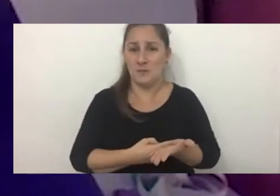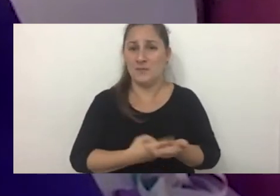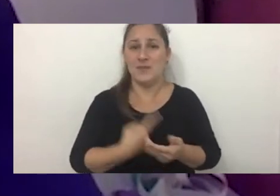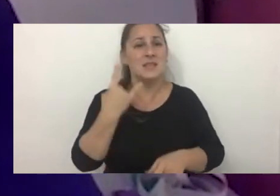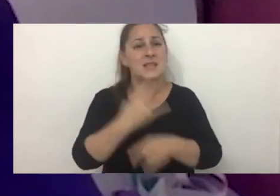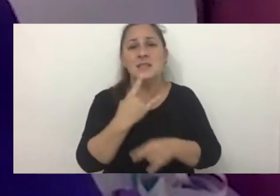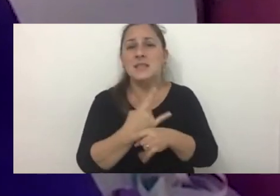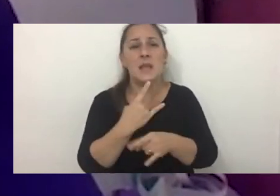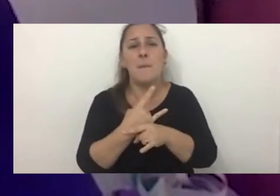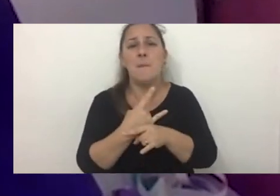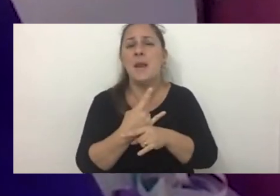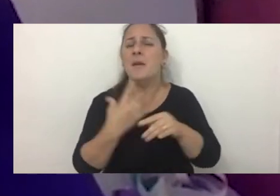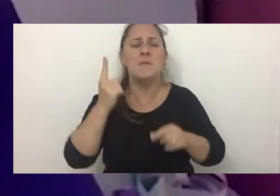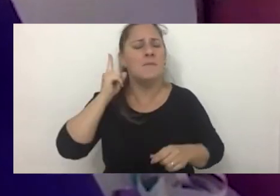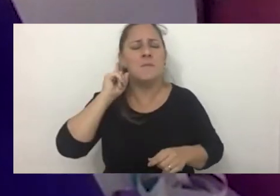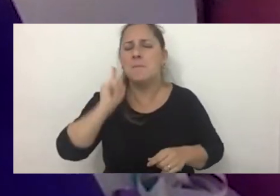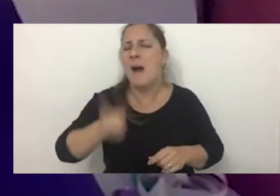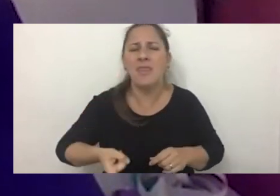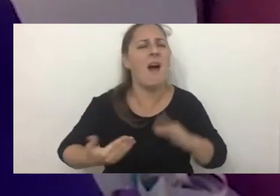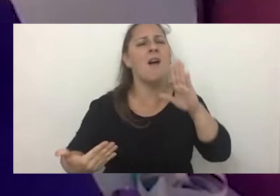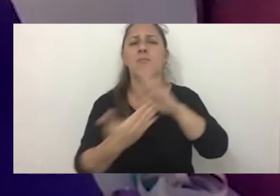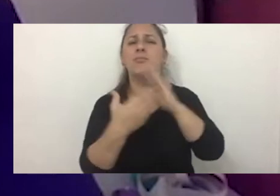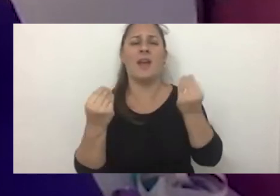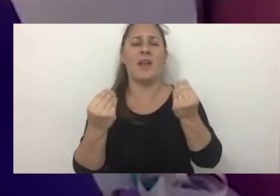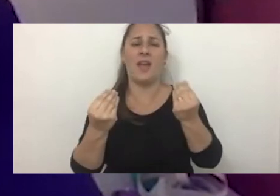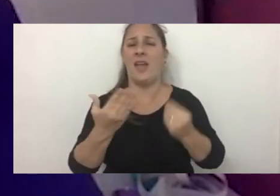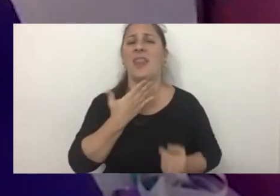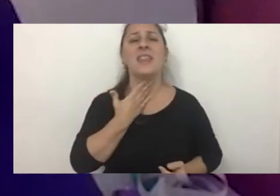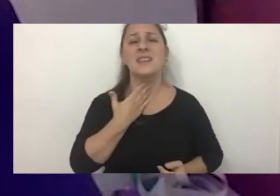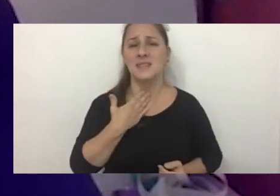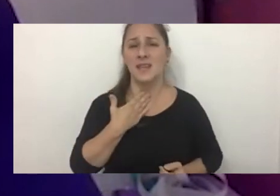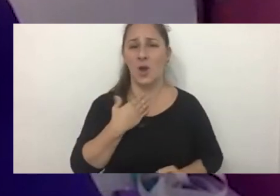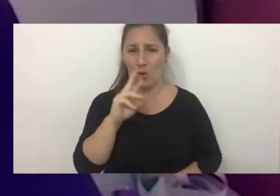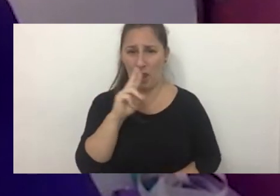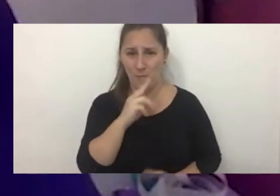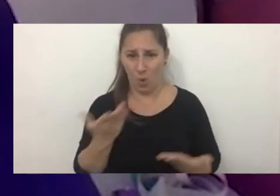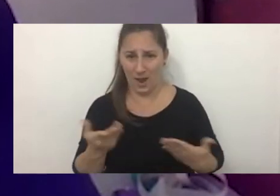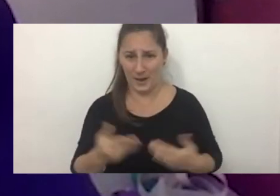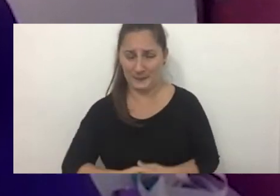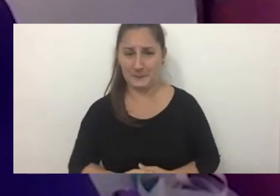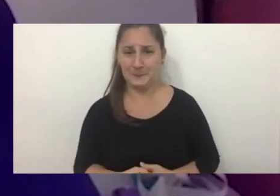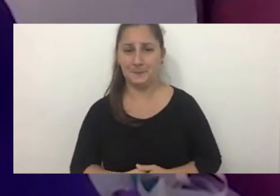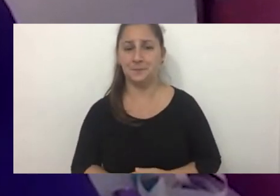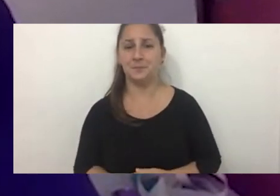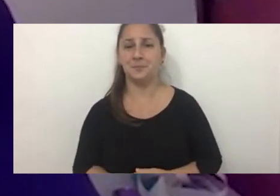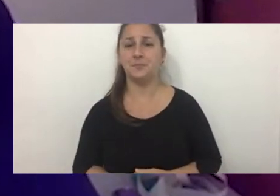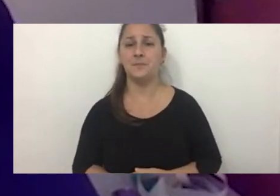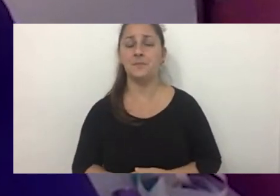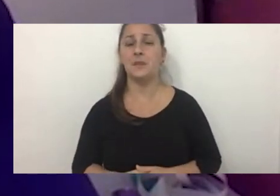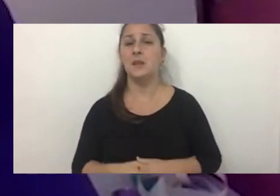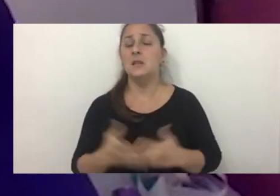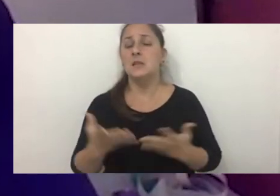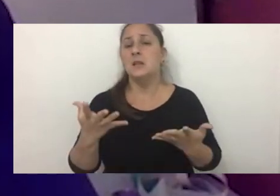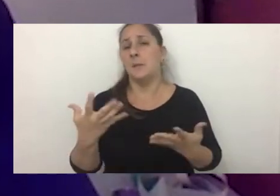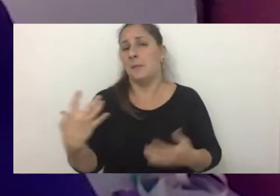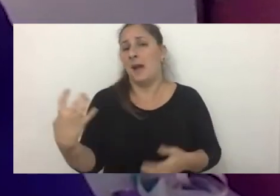Se basa mucho en investigaciones, en informes, en experiencias